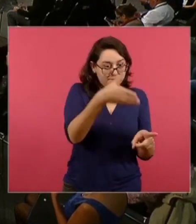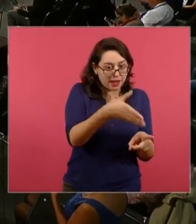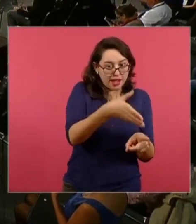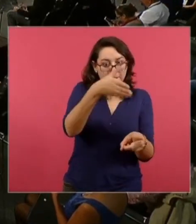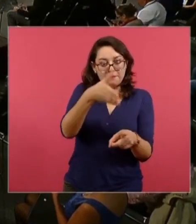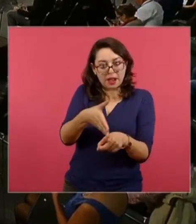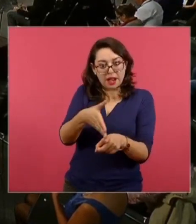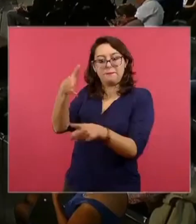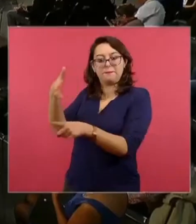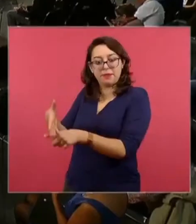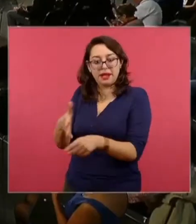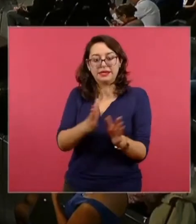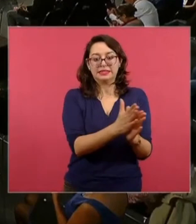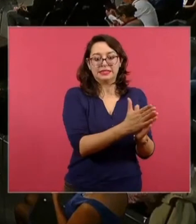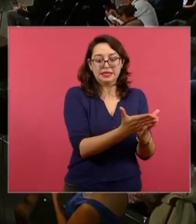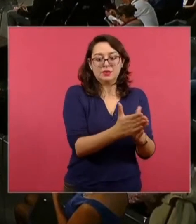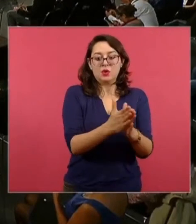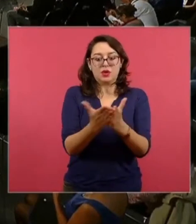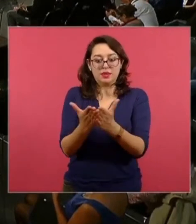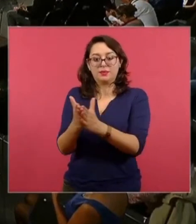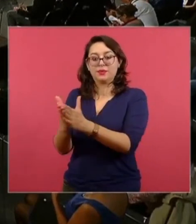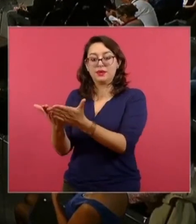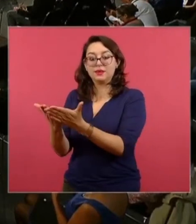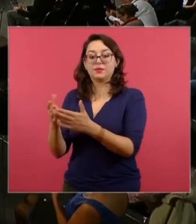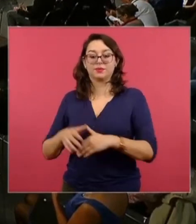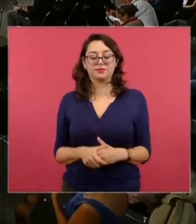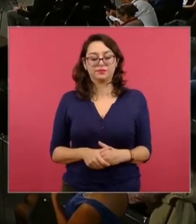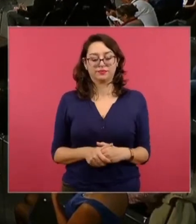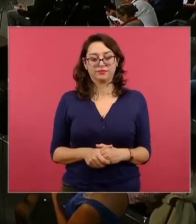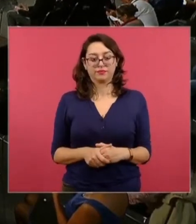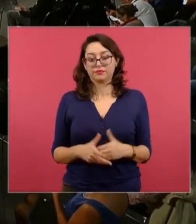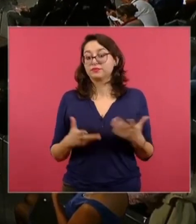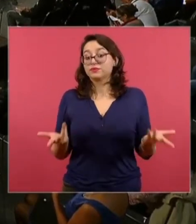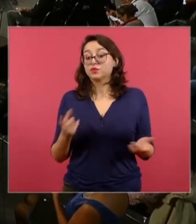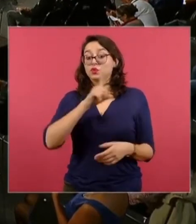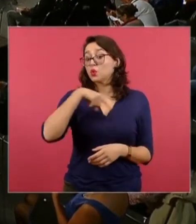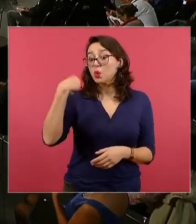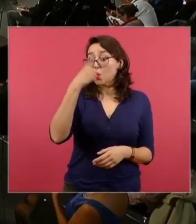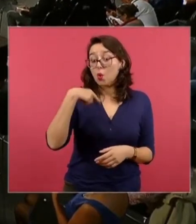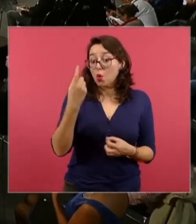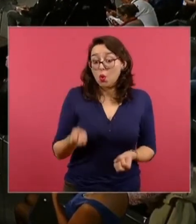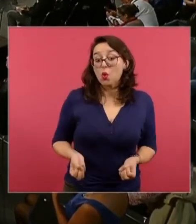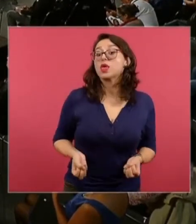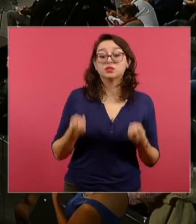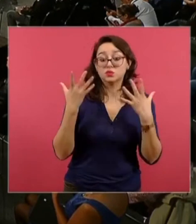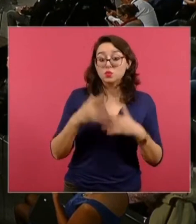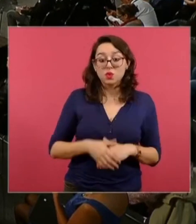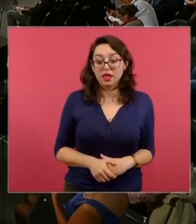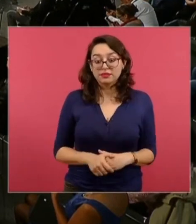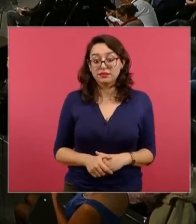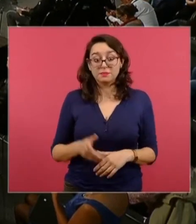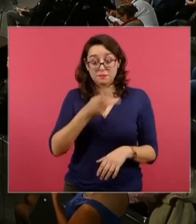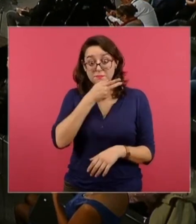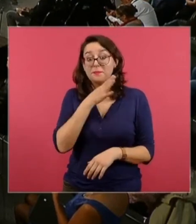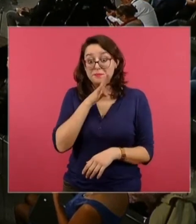decir, los proyectos que aparecen en los documentos que ven a mi derecha. ¿Cuántas horas fueron de seguimiento con los tutores? Hoy los